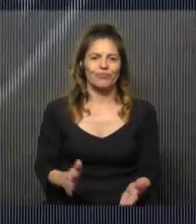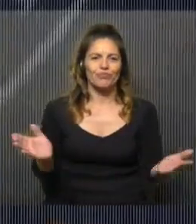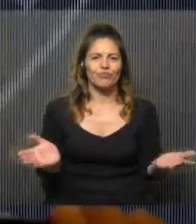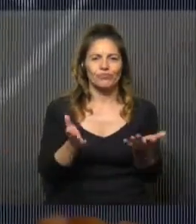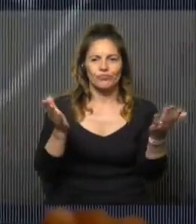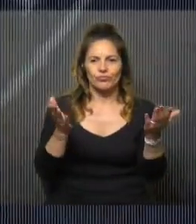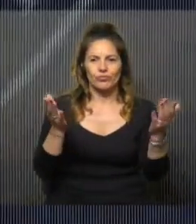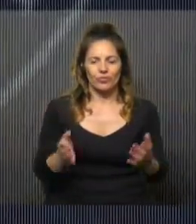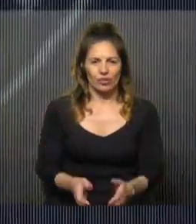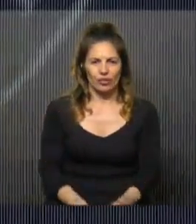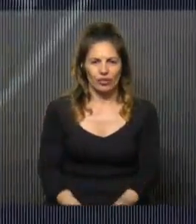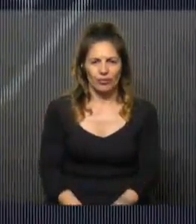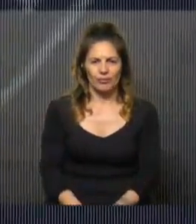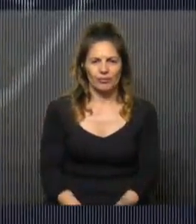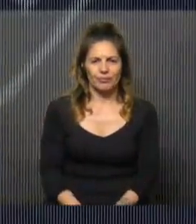presidente